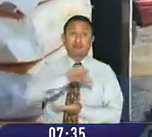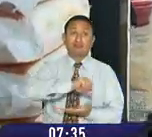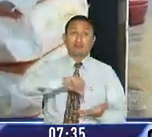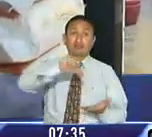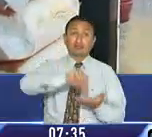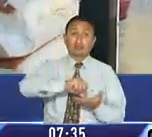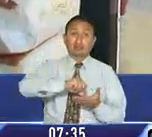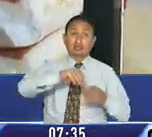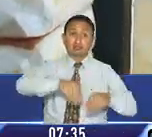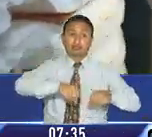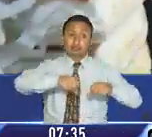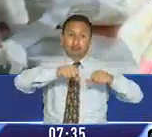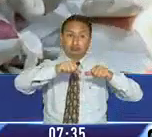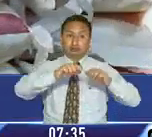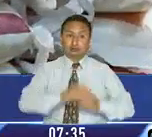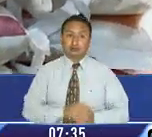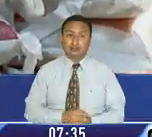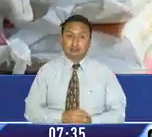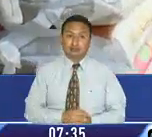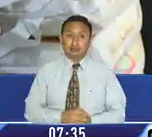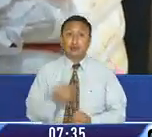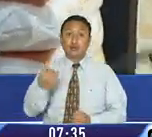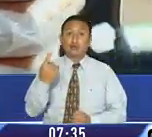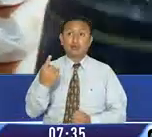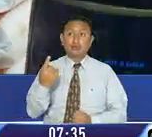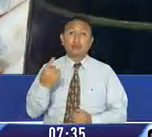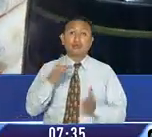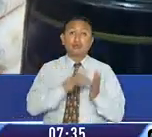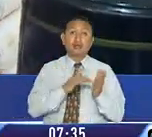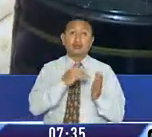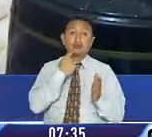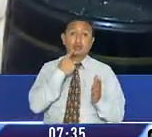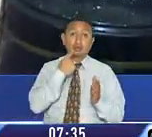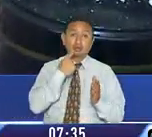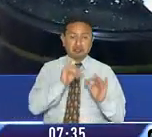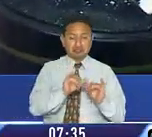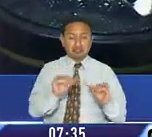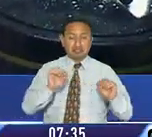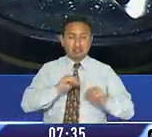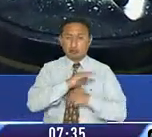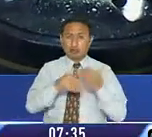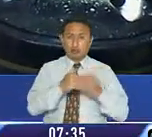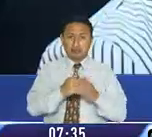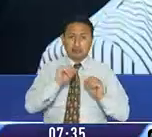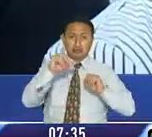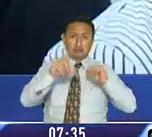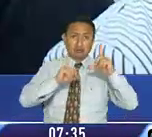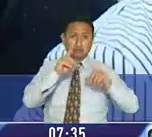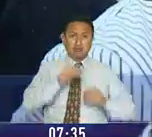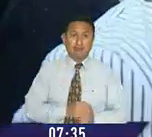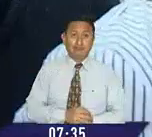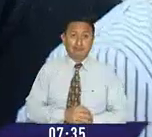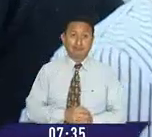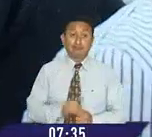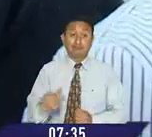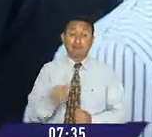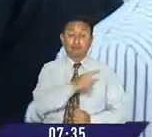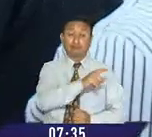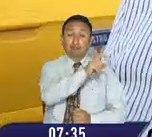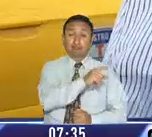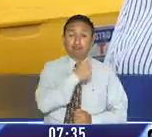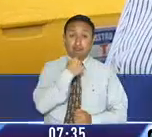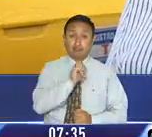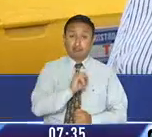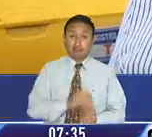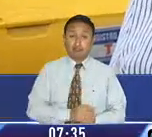aumentado la harina, lo único que no aumenta es el arroz y el azúcar, pero de resto todo lo demás ha subido. Lo mismo opina esta otra consumidora. Ya,